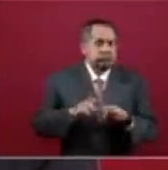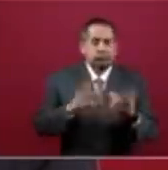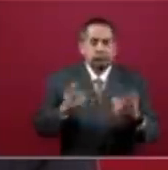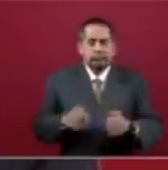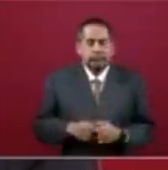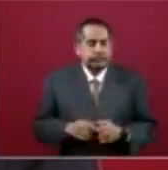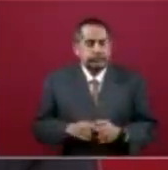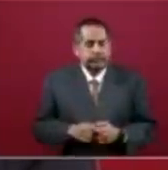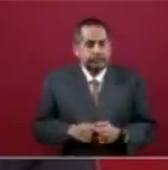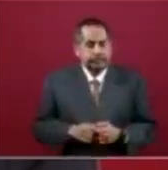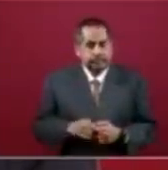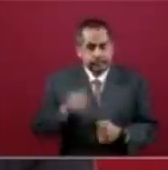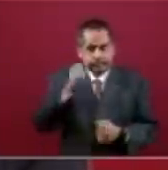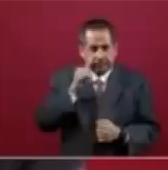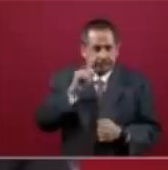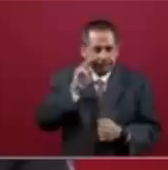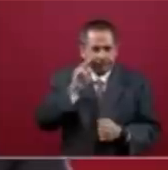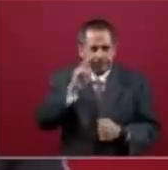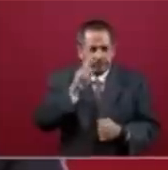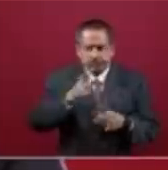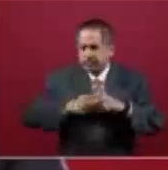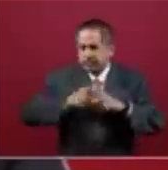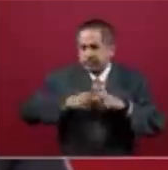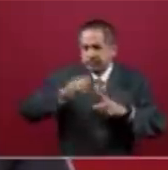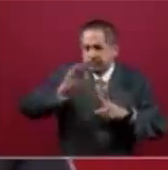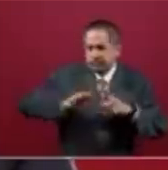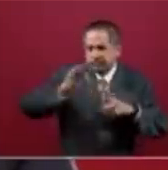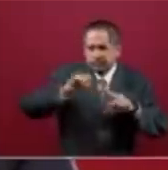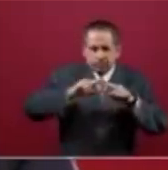Siempre vamos viendo tendencias.